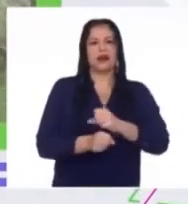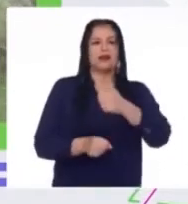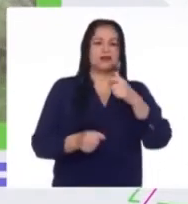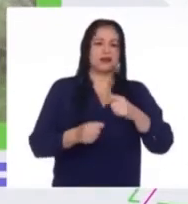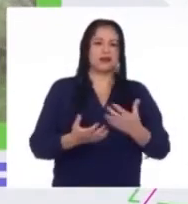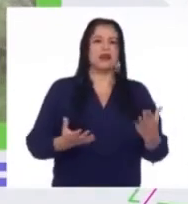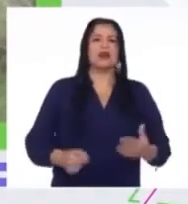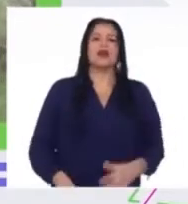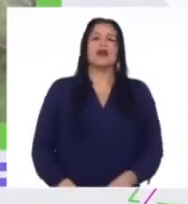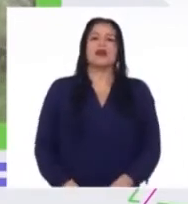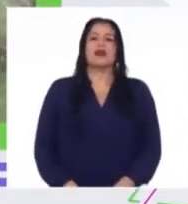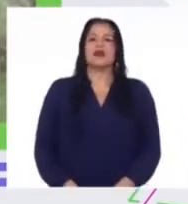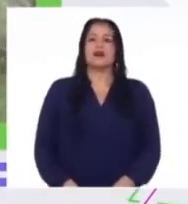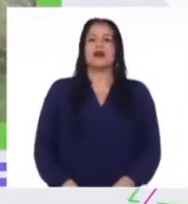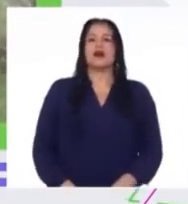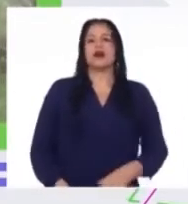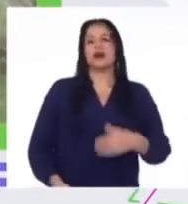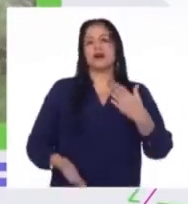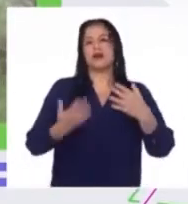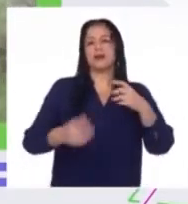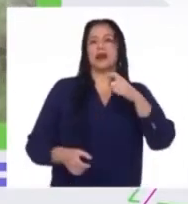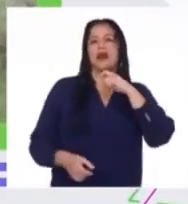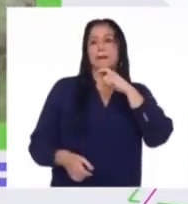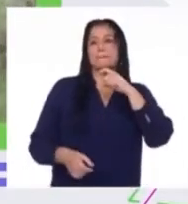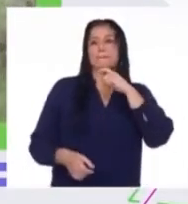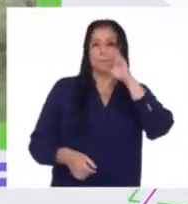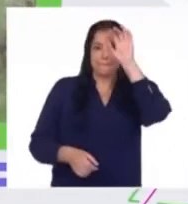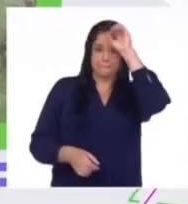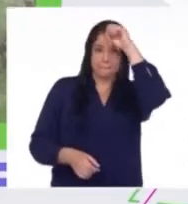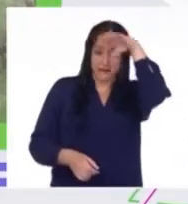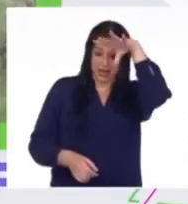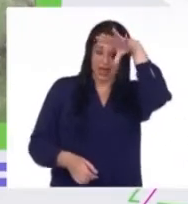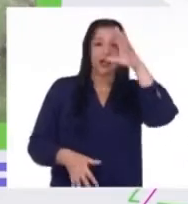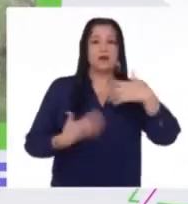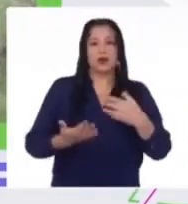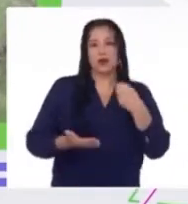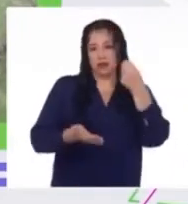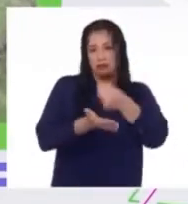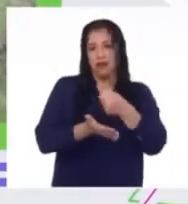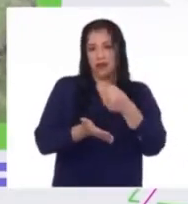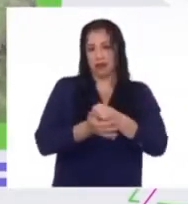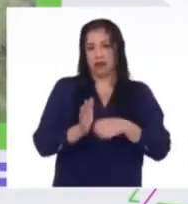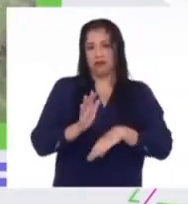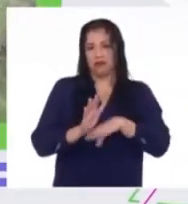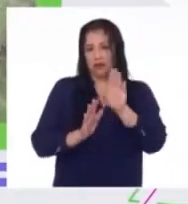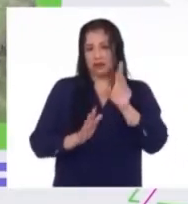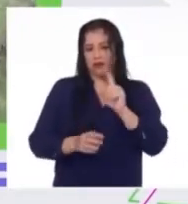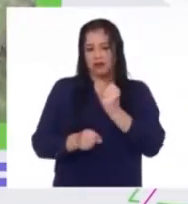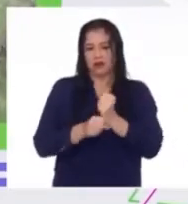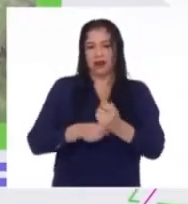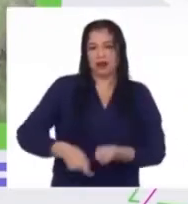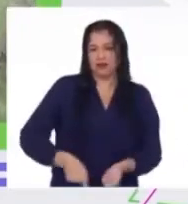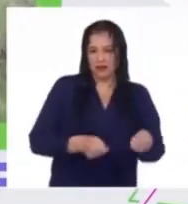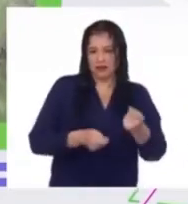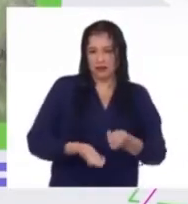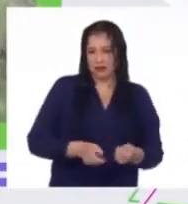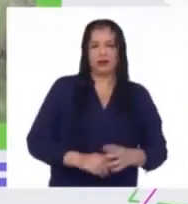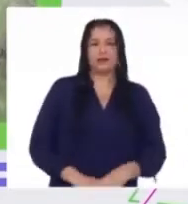Cuando hay mina quizás puede pagar más, ¿no? Entonces ya puede, ya